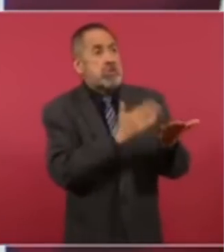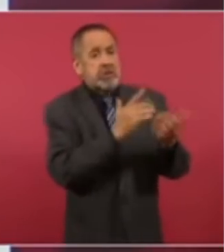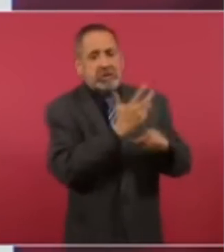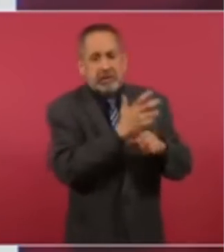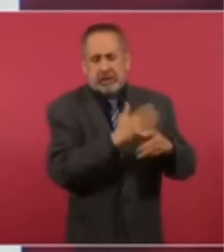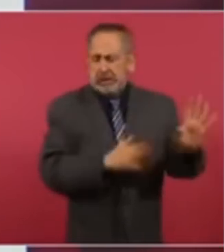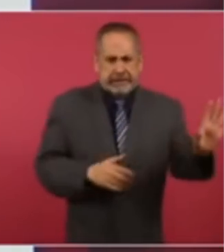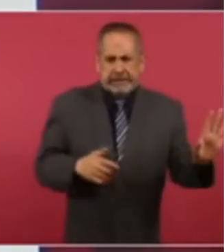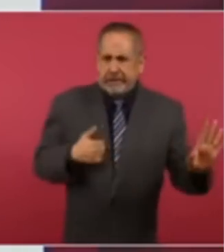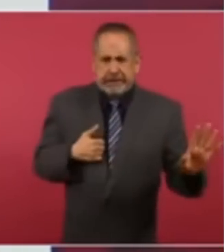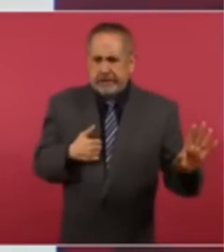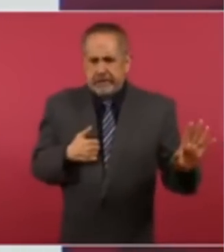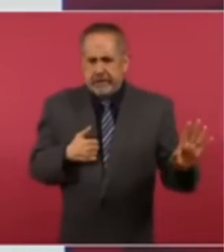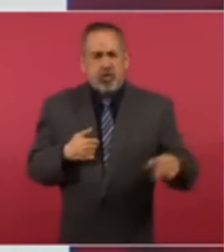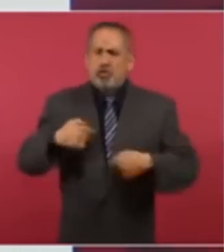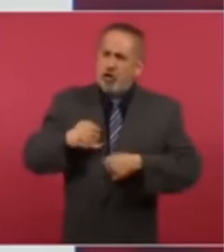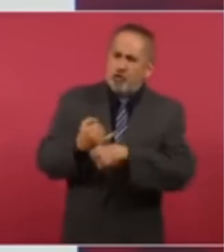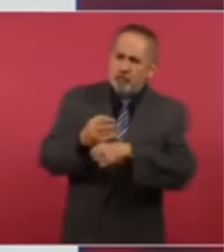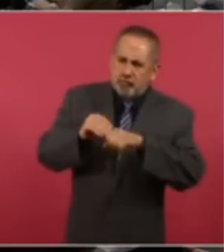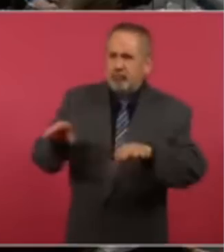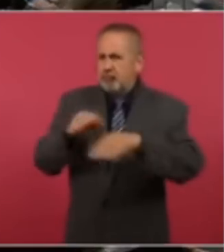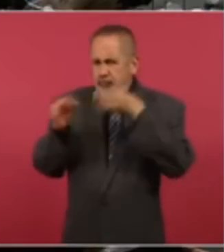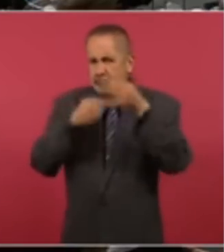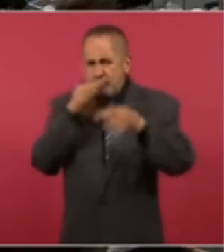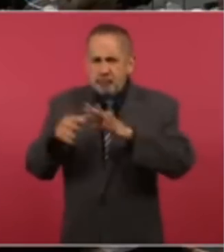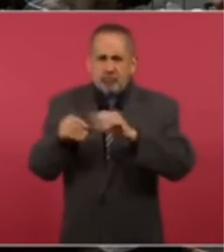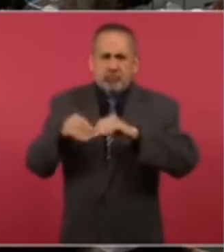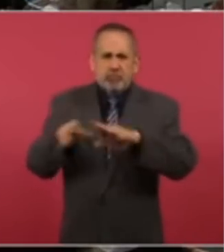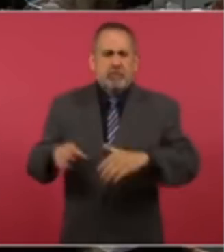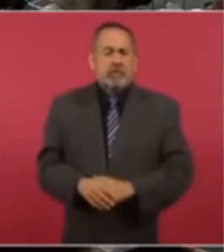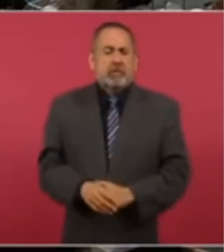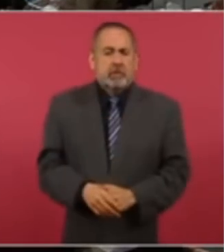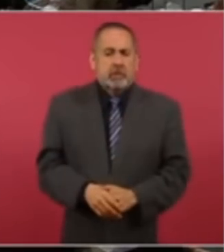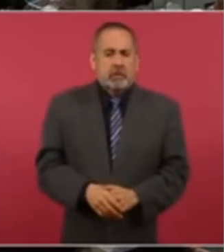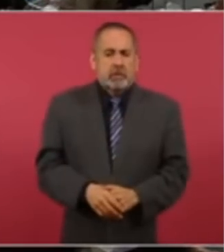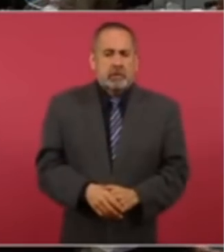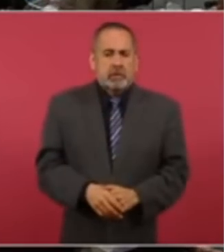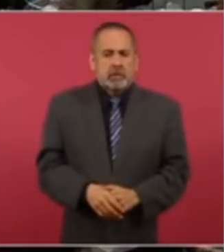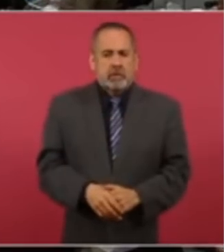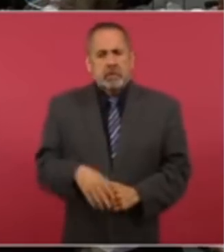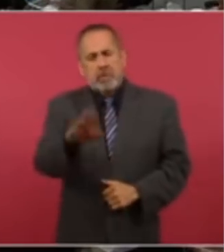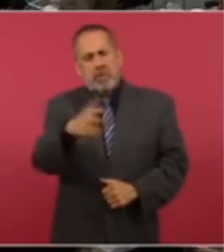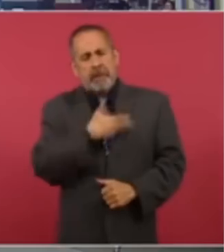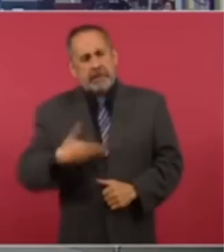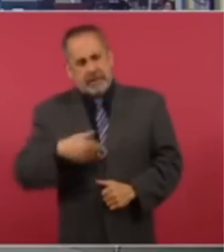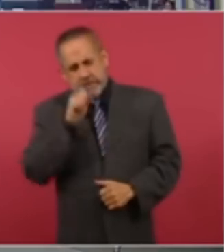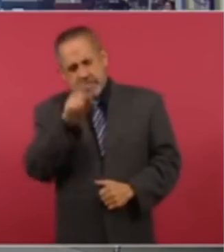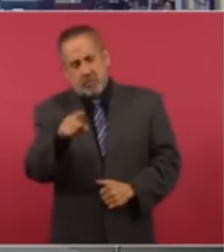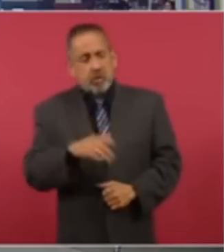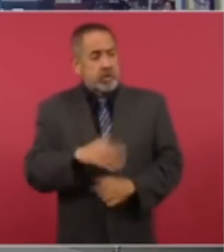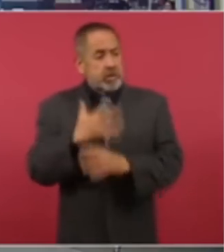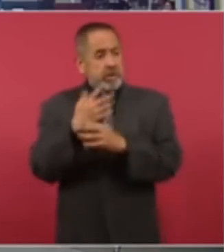Vamos a estar informando. Presidente, y sobre este tema de que está mencionando, un portavoz